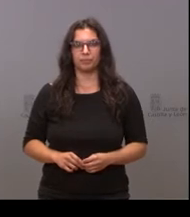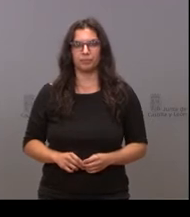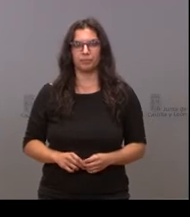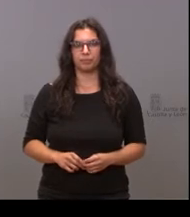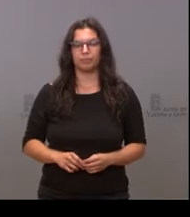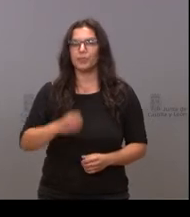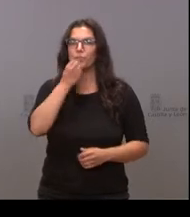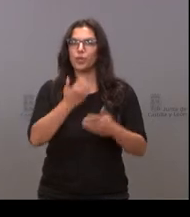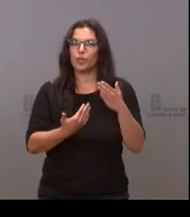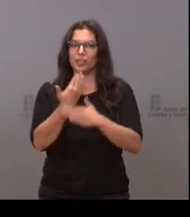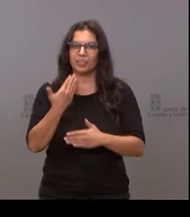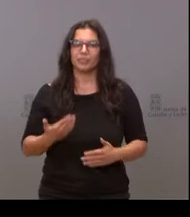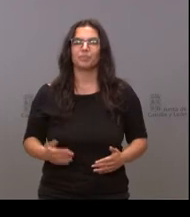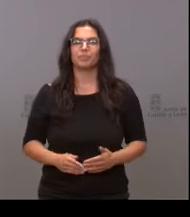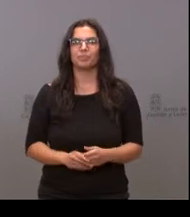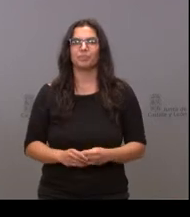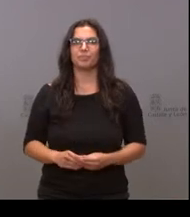buenos días